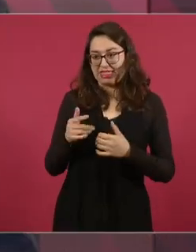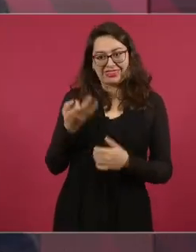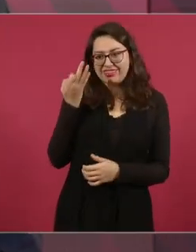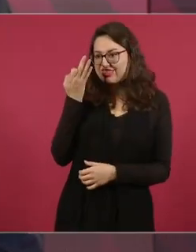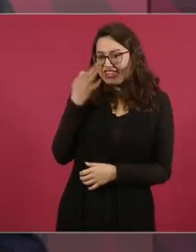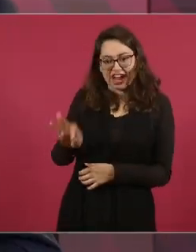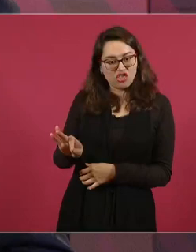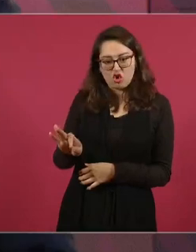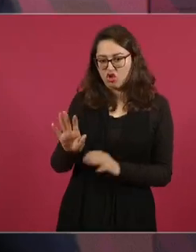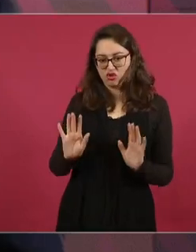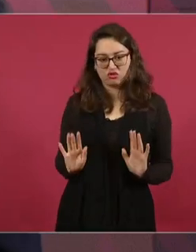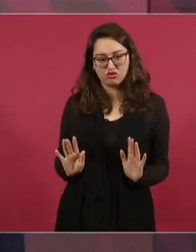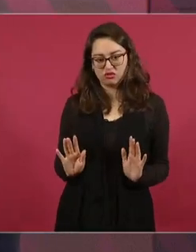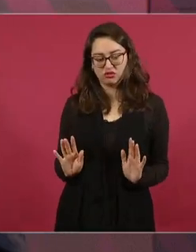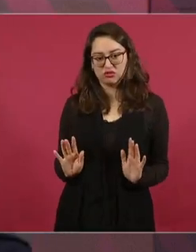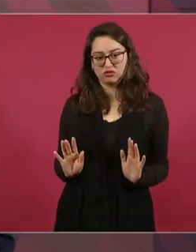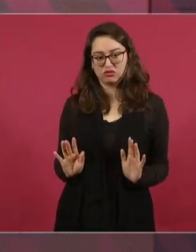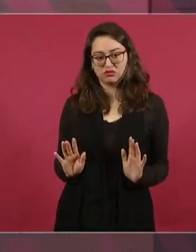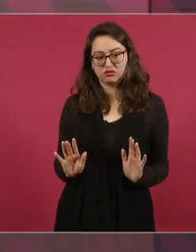Y todavía